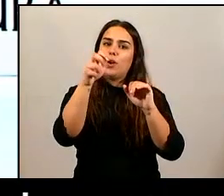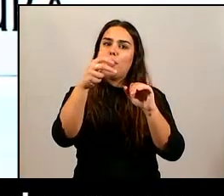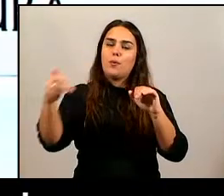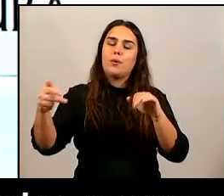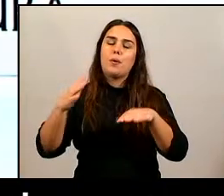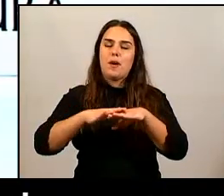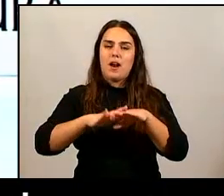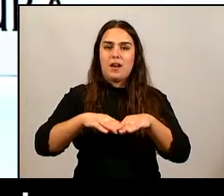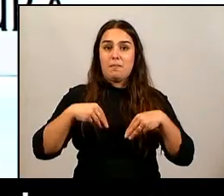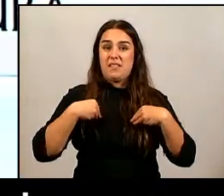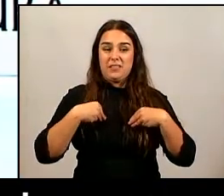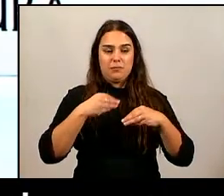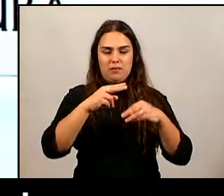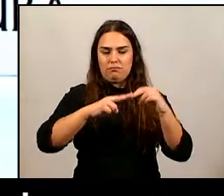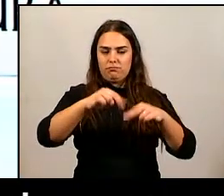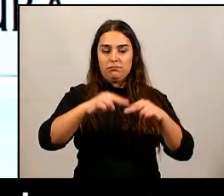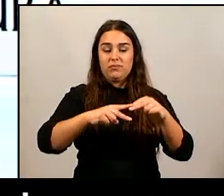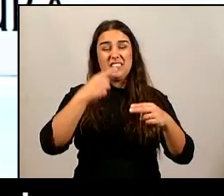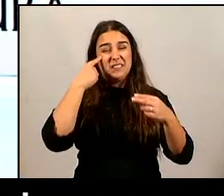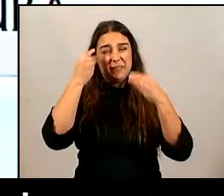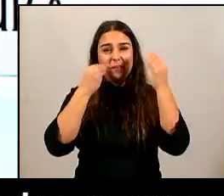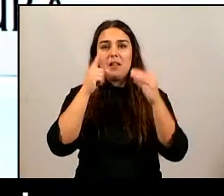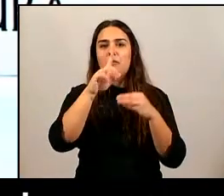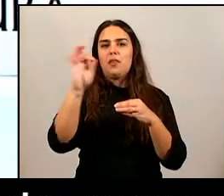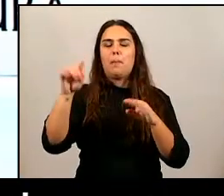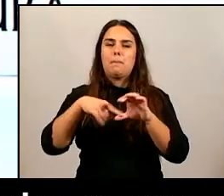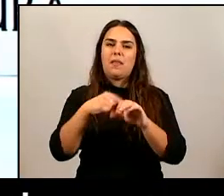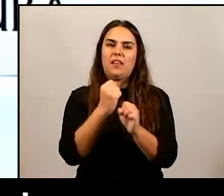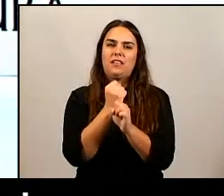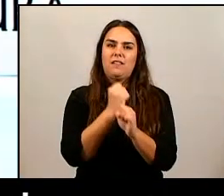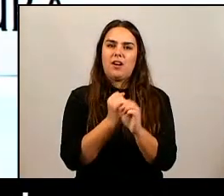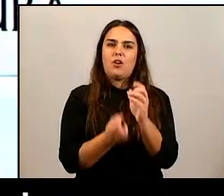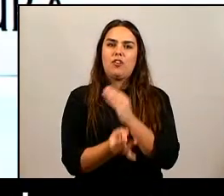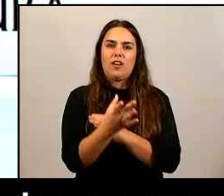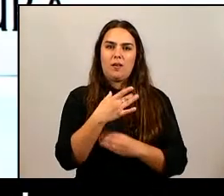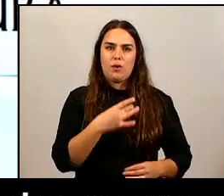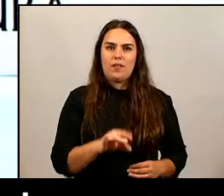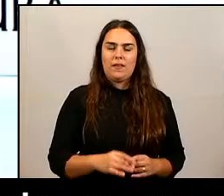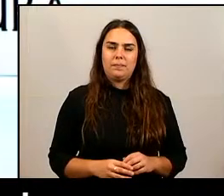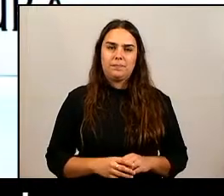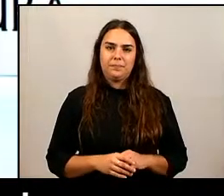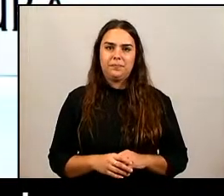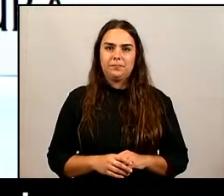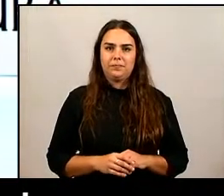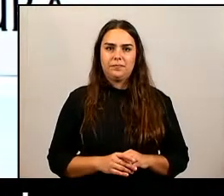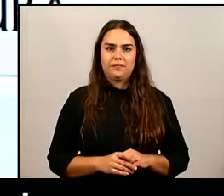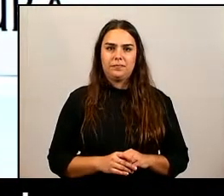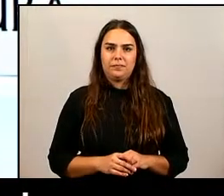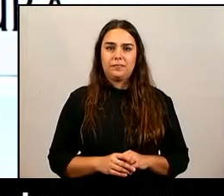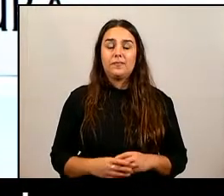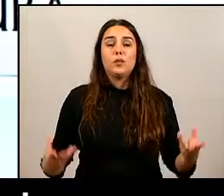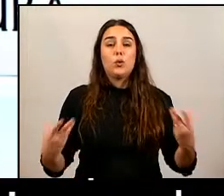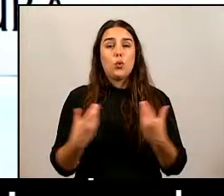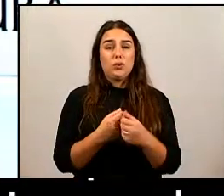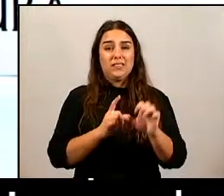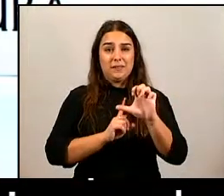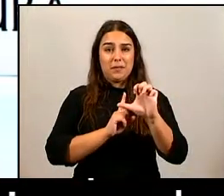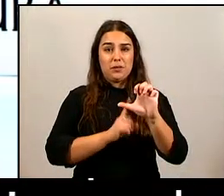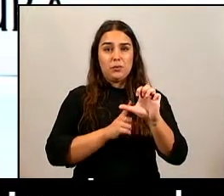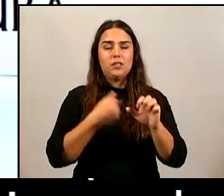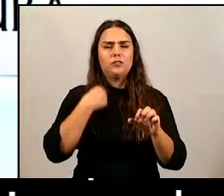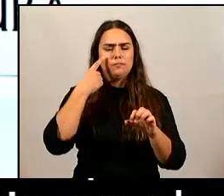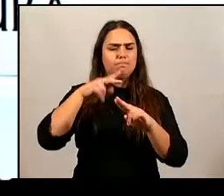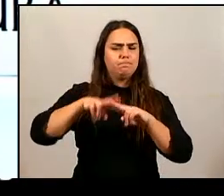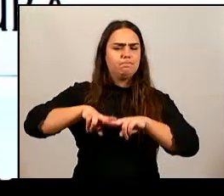se espera genere 100 puestos de trabajo en el primer año. Desde la Junta de Extremadura hemos valorado